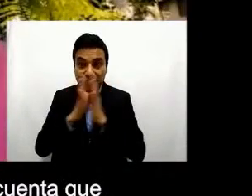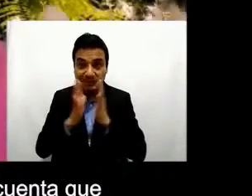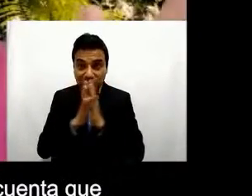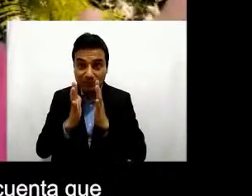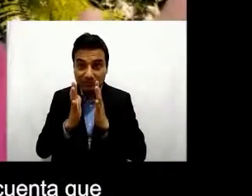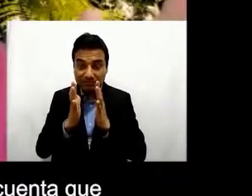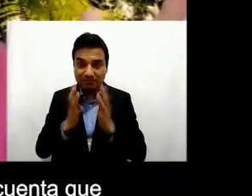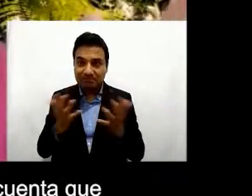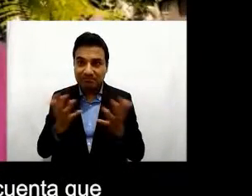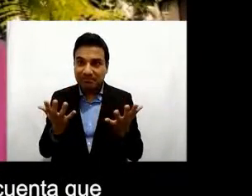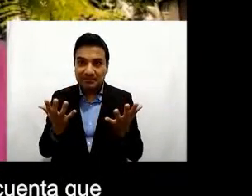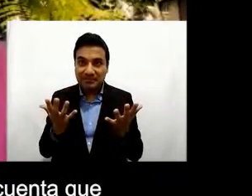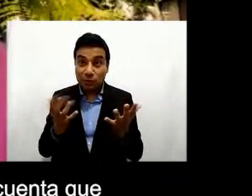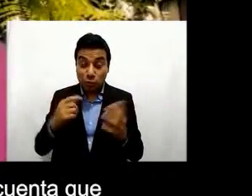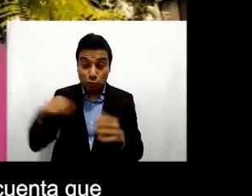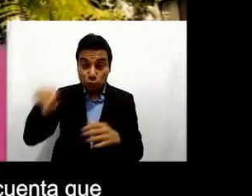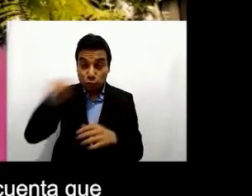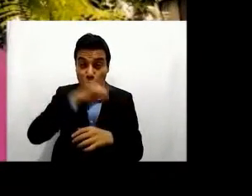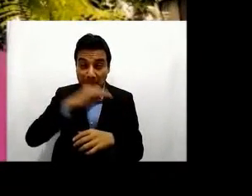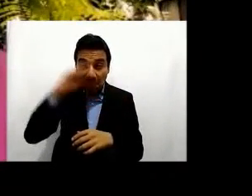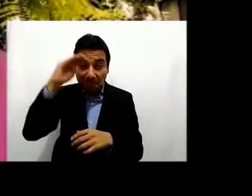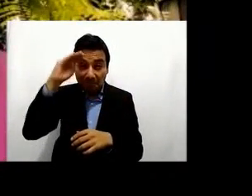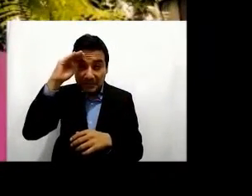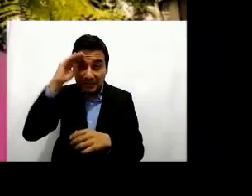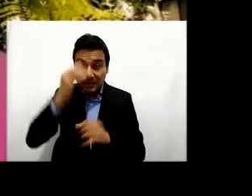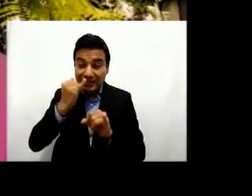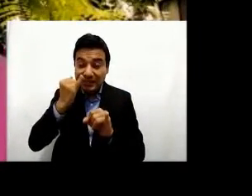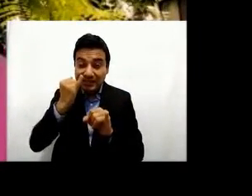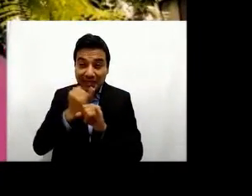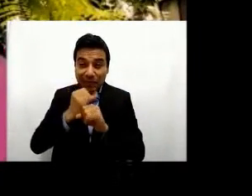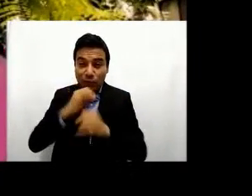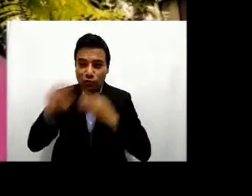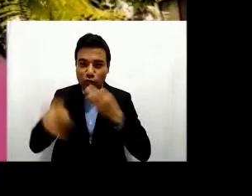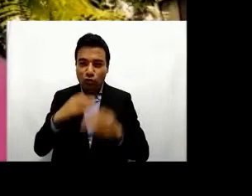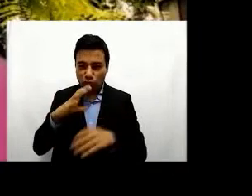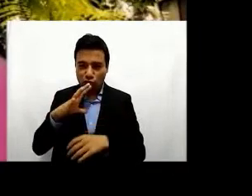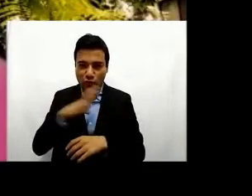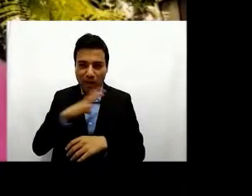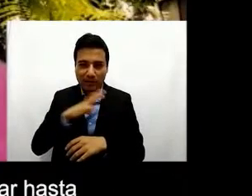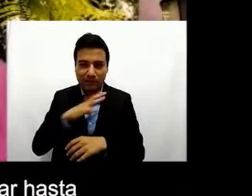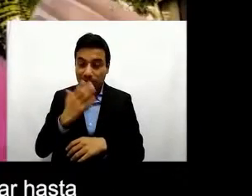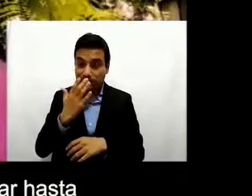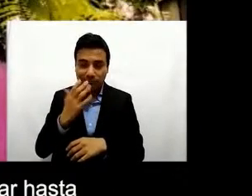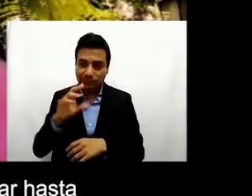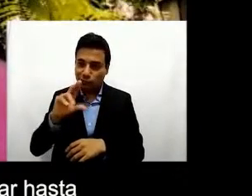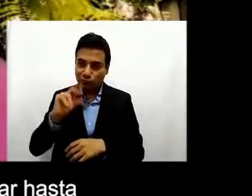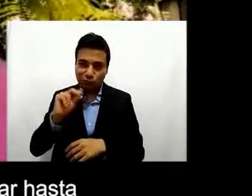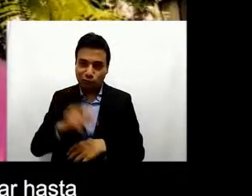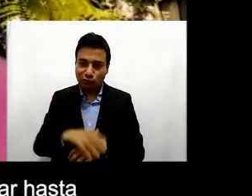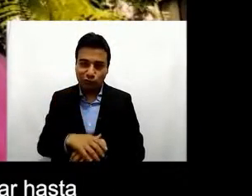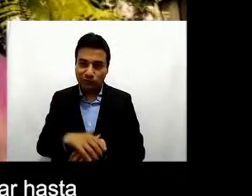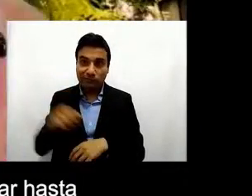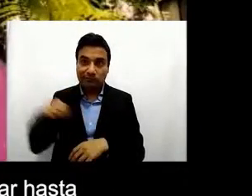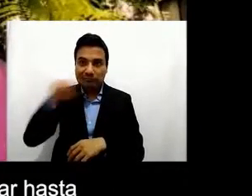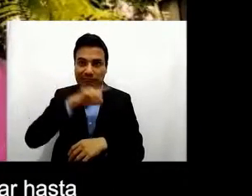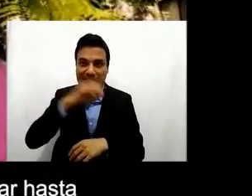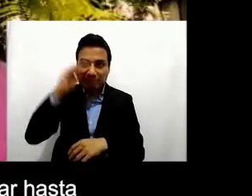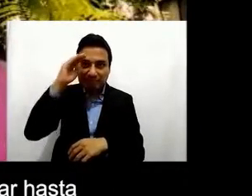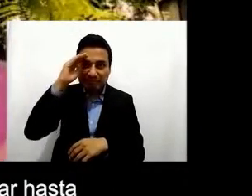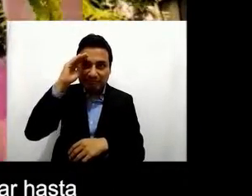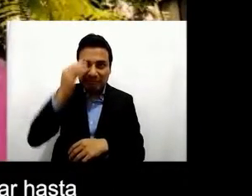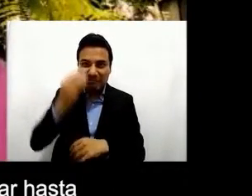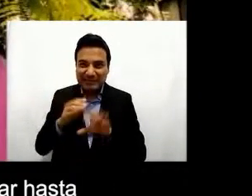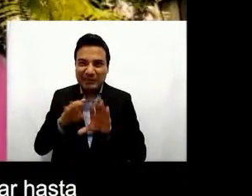más que creamos que el internet es universal, no lo es. Todavía hay muchas personas que no tienen acceso, y entonces era, ¿cómo le vamos a hacer para generar